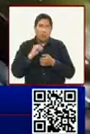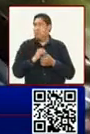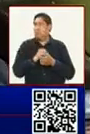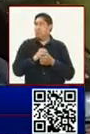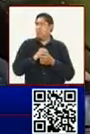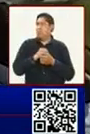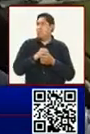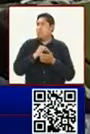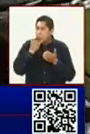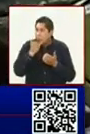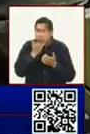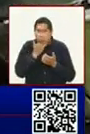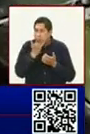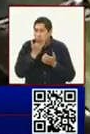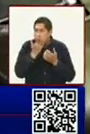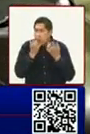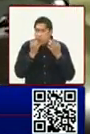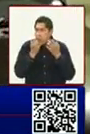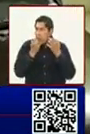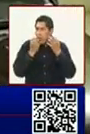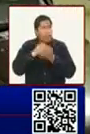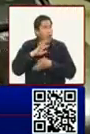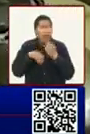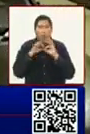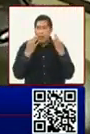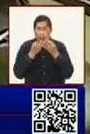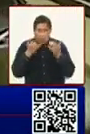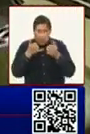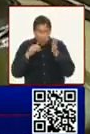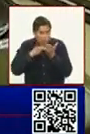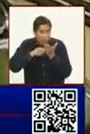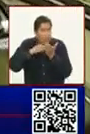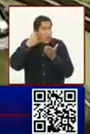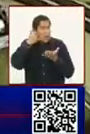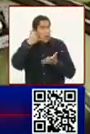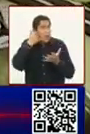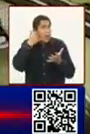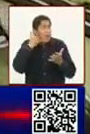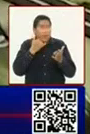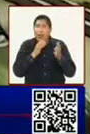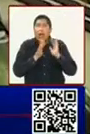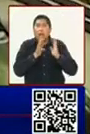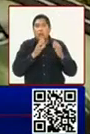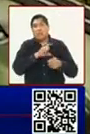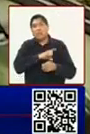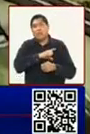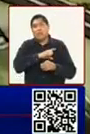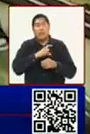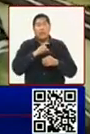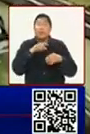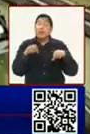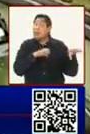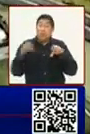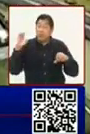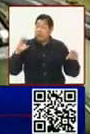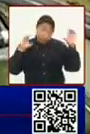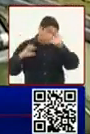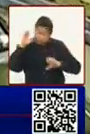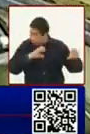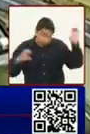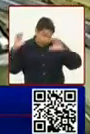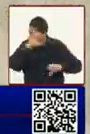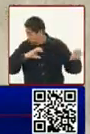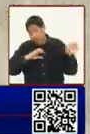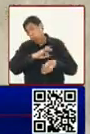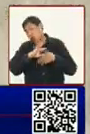que este hecho ha impulsado a toda la familia a ponerse en contacto con el personal de trata y tráfico y realizar una búsqueda